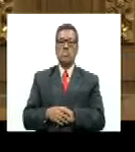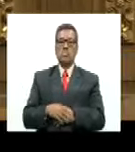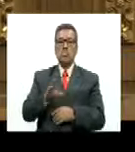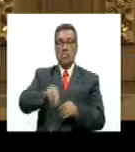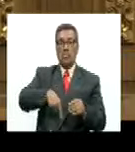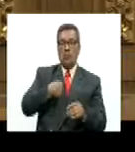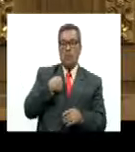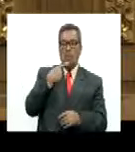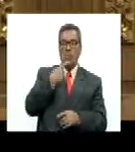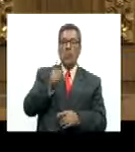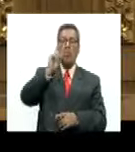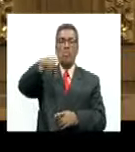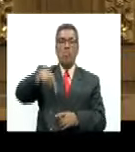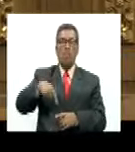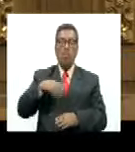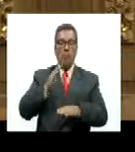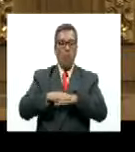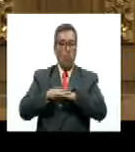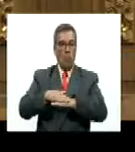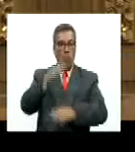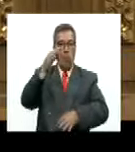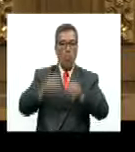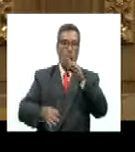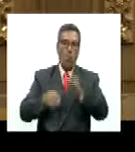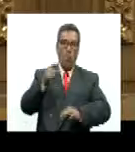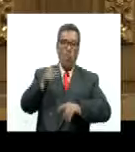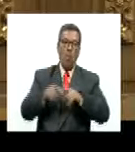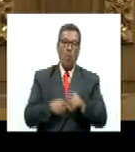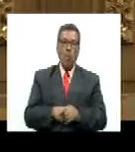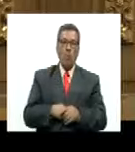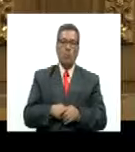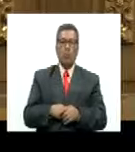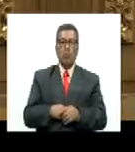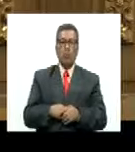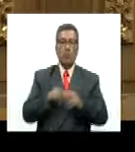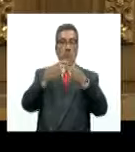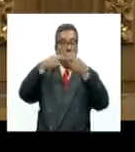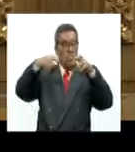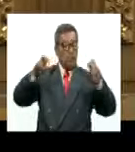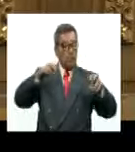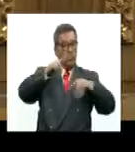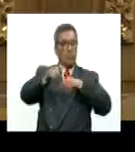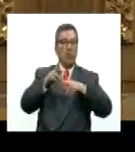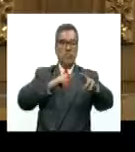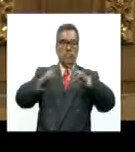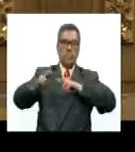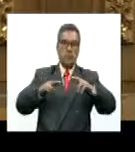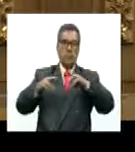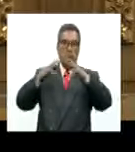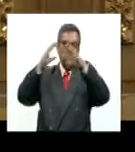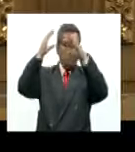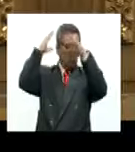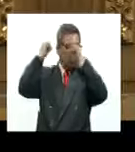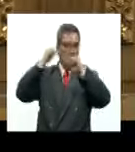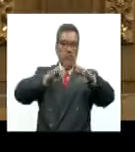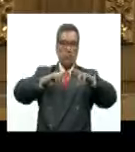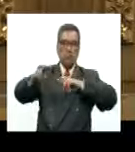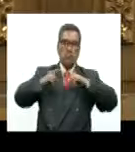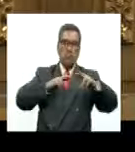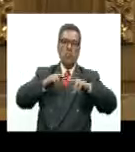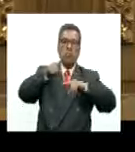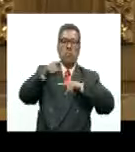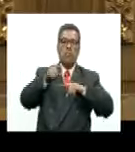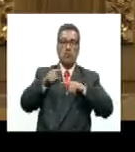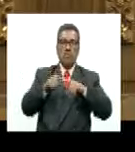pudimos señalar además las consecuencias jurídicas, los temas que tienen que ver con las relaciones diplomáticas, que tienen que ver con las